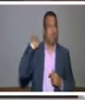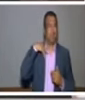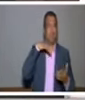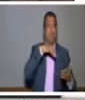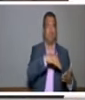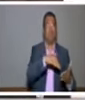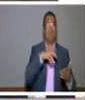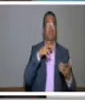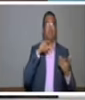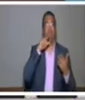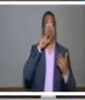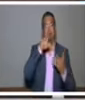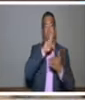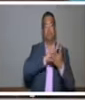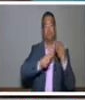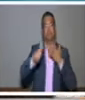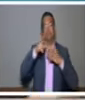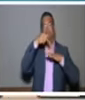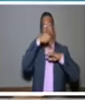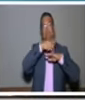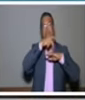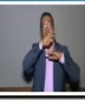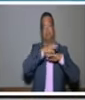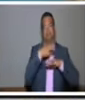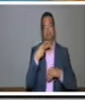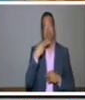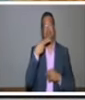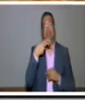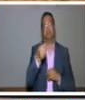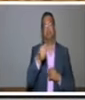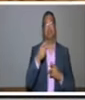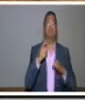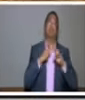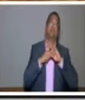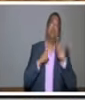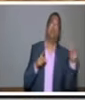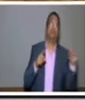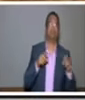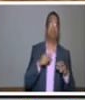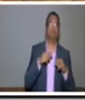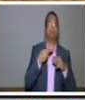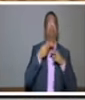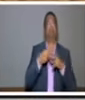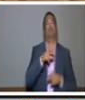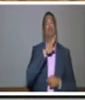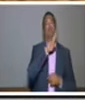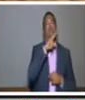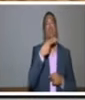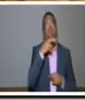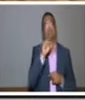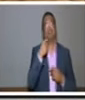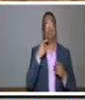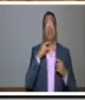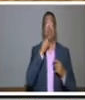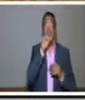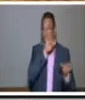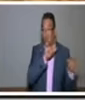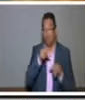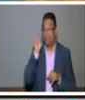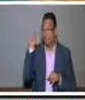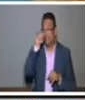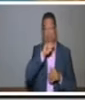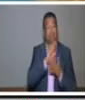secundaria de la Universidad de Puerto Rico. Pero yo no puedo hablar de la escuela secundaria de la Universidad de Puerto Rico, de la UHS, como cualquier otra escuela, porque la escuela secundaria de la